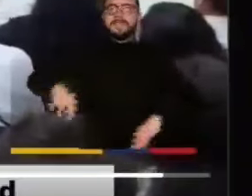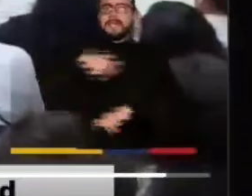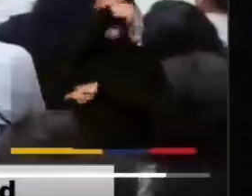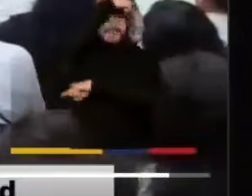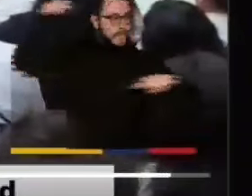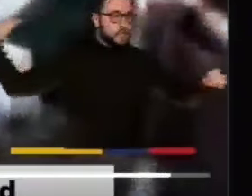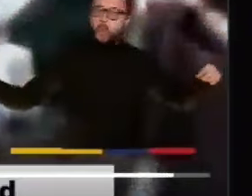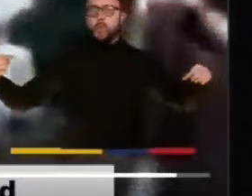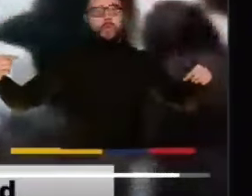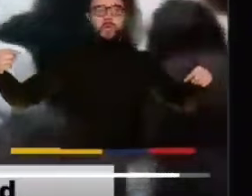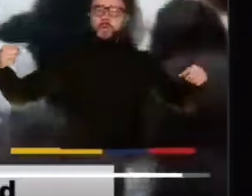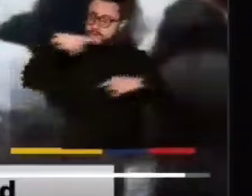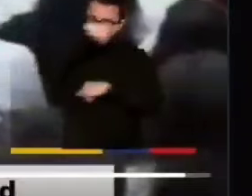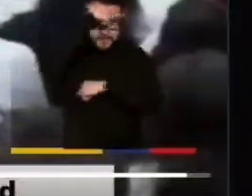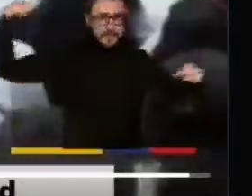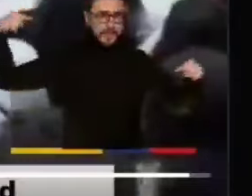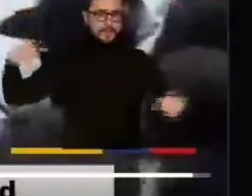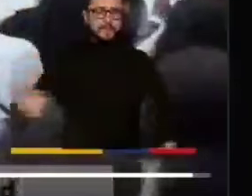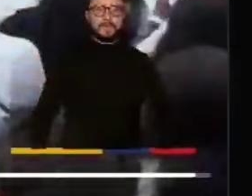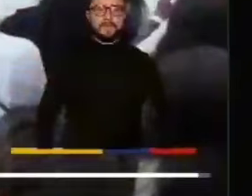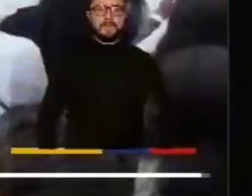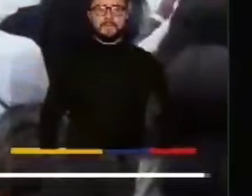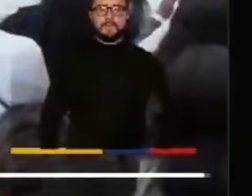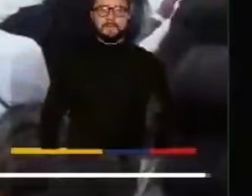Se cansó.